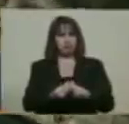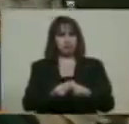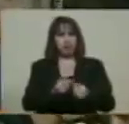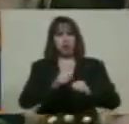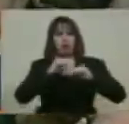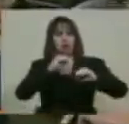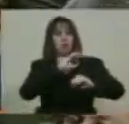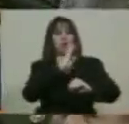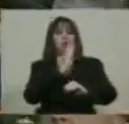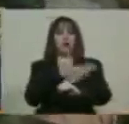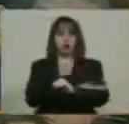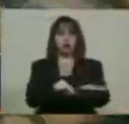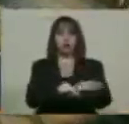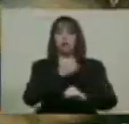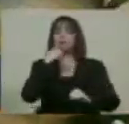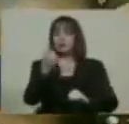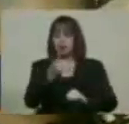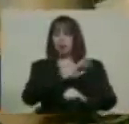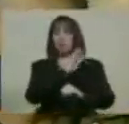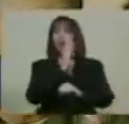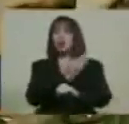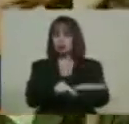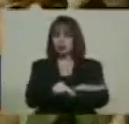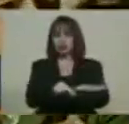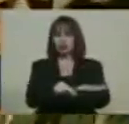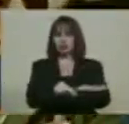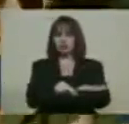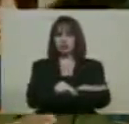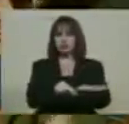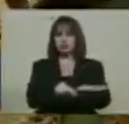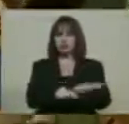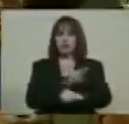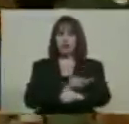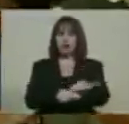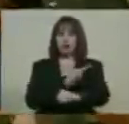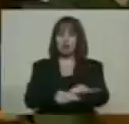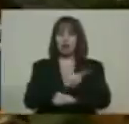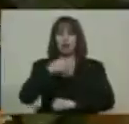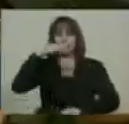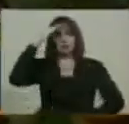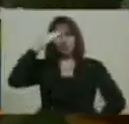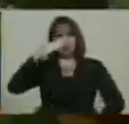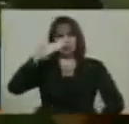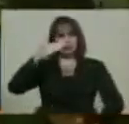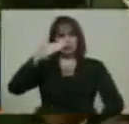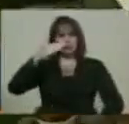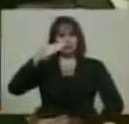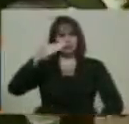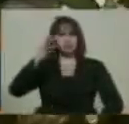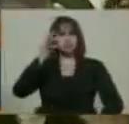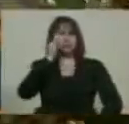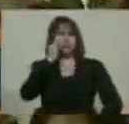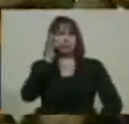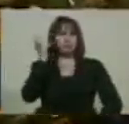Poderosa, dije, poderosa. Hermanos militares, hermanas